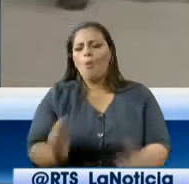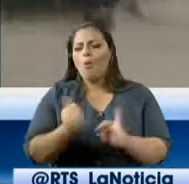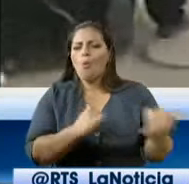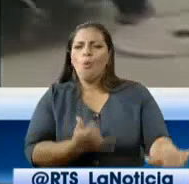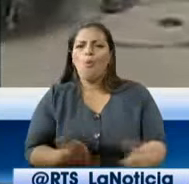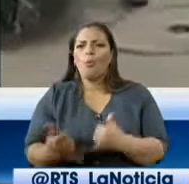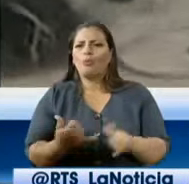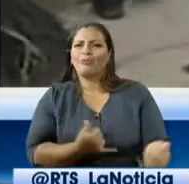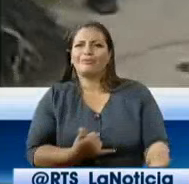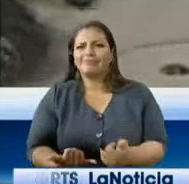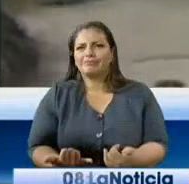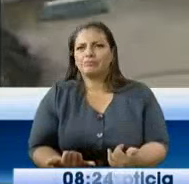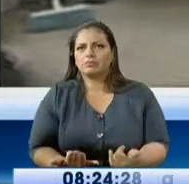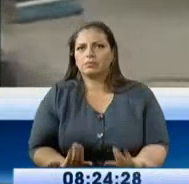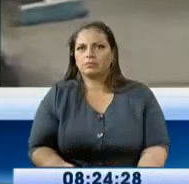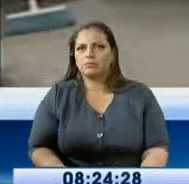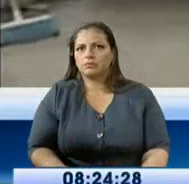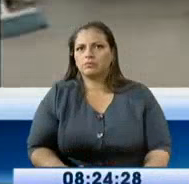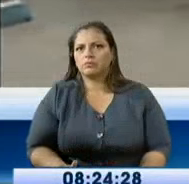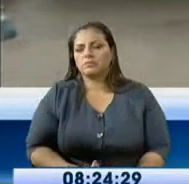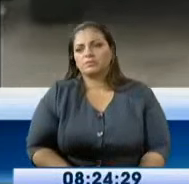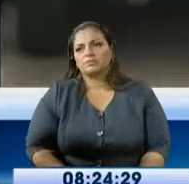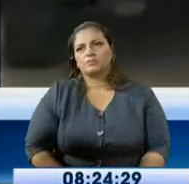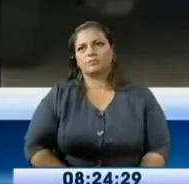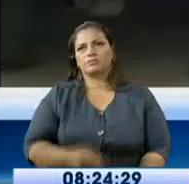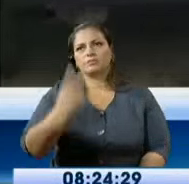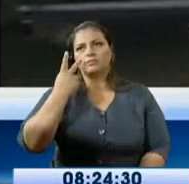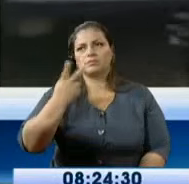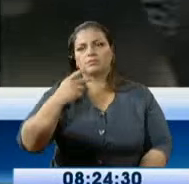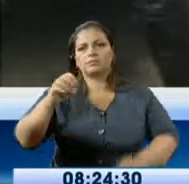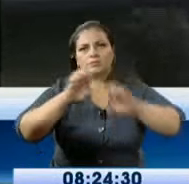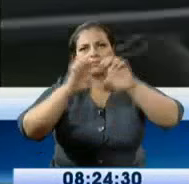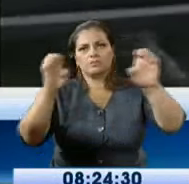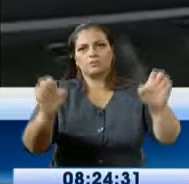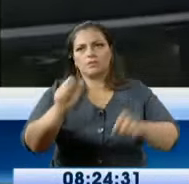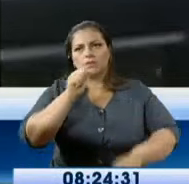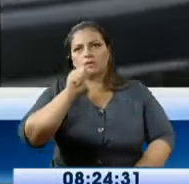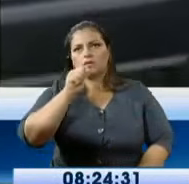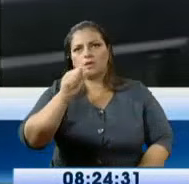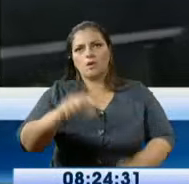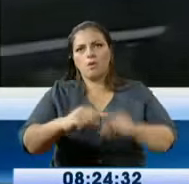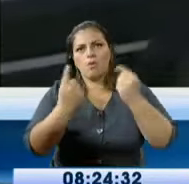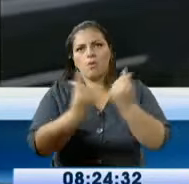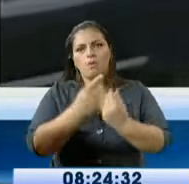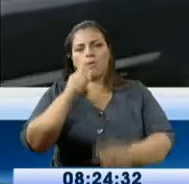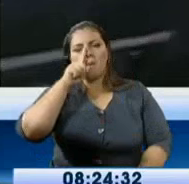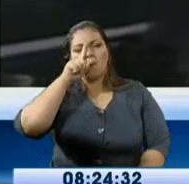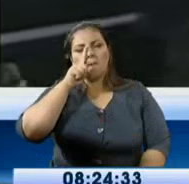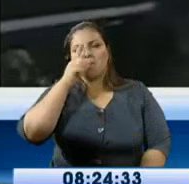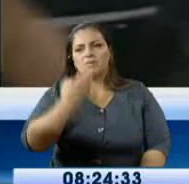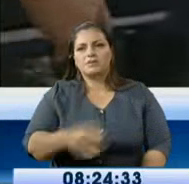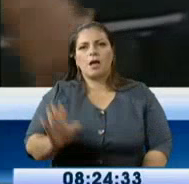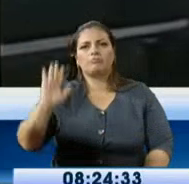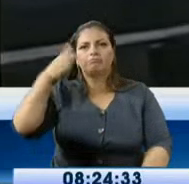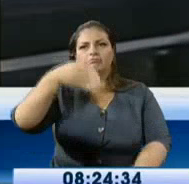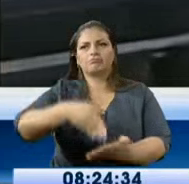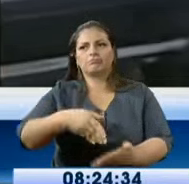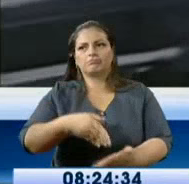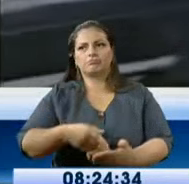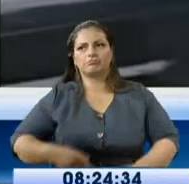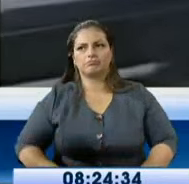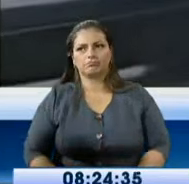Por si acaso, aquí ya llegó personal de Interagua, que se ha hecho presente, que ha visto nuestro reporte en vivo desde hace unos